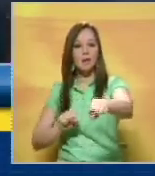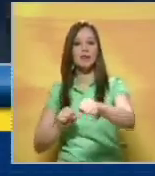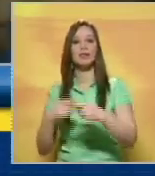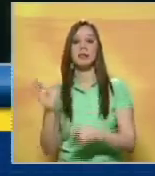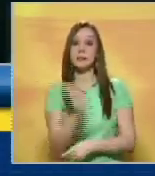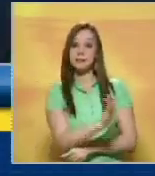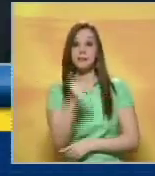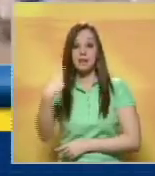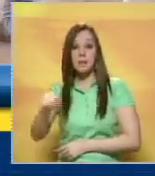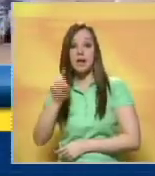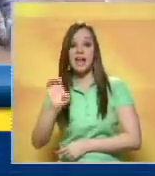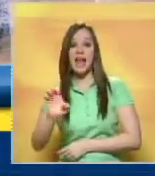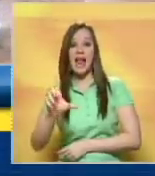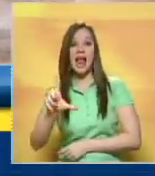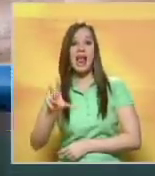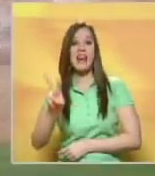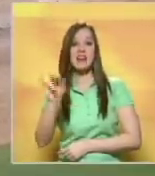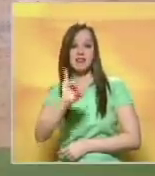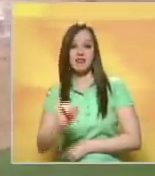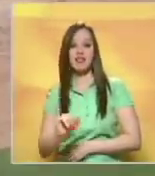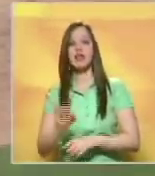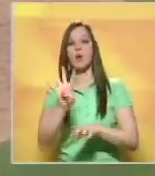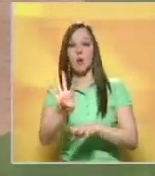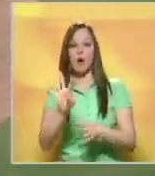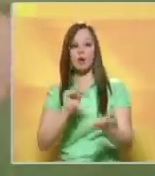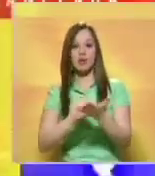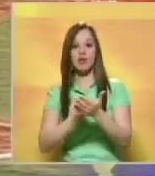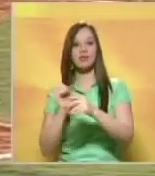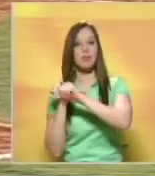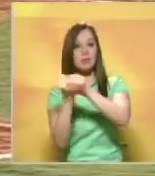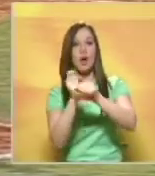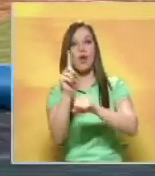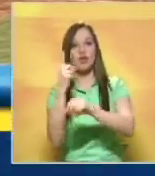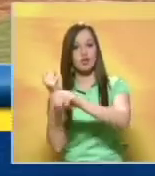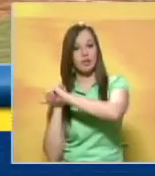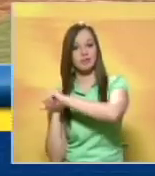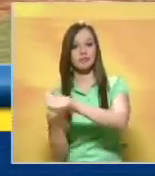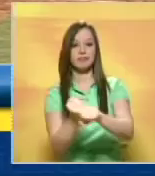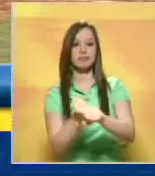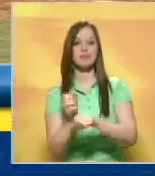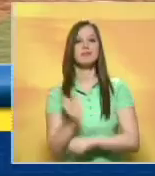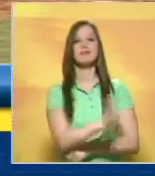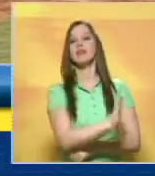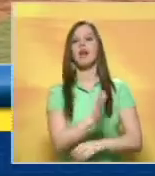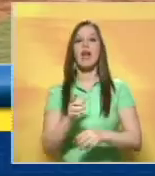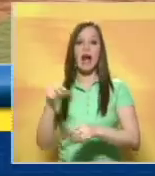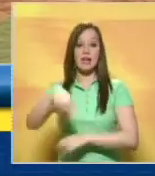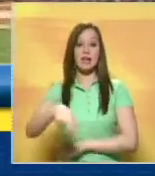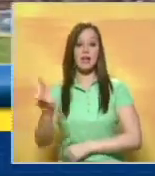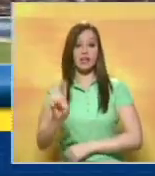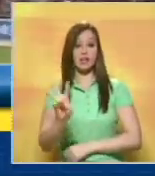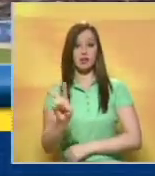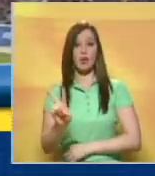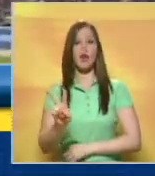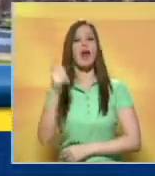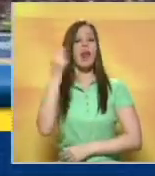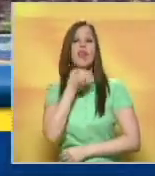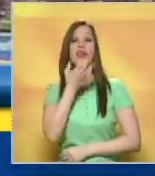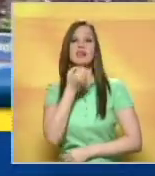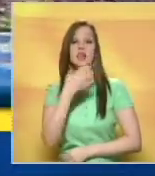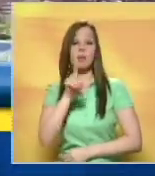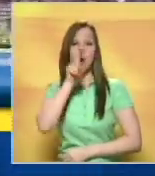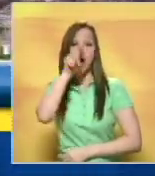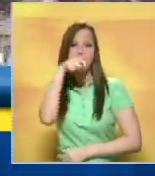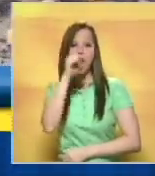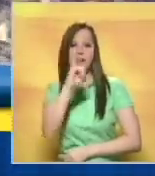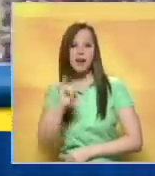parte, Elvis Andrus ligó de 4-1 con un doble. En notas de la Liga Venezolana de Béisbol Profesional, les contamos que las Águilas del